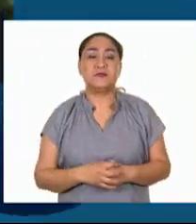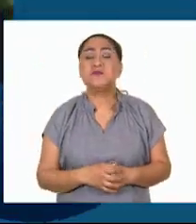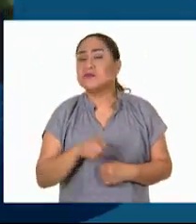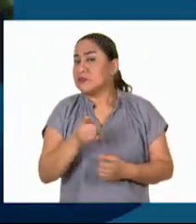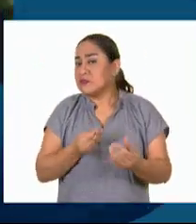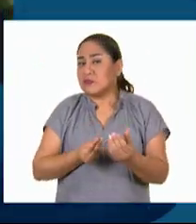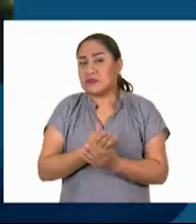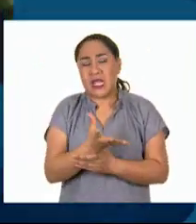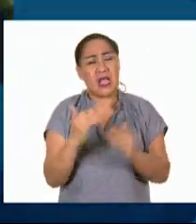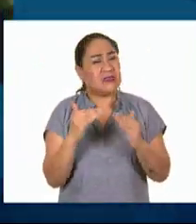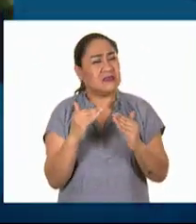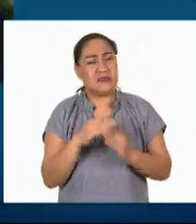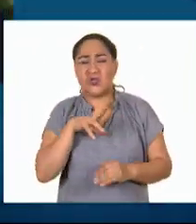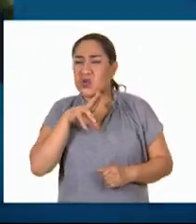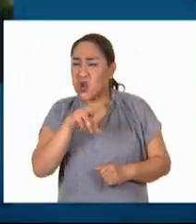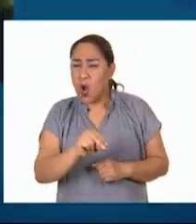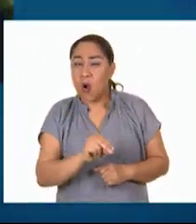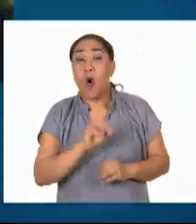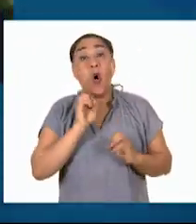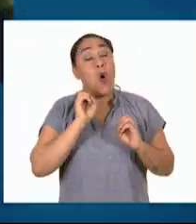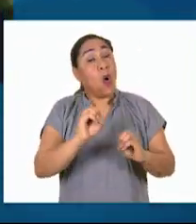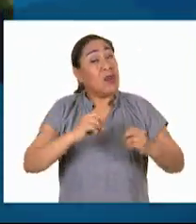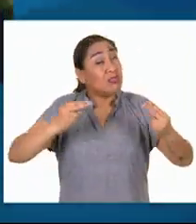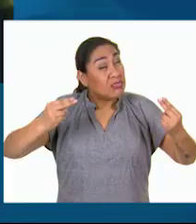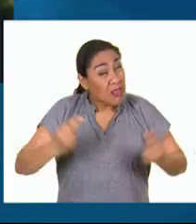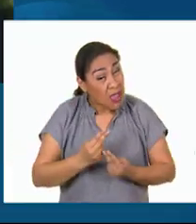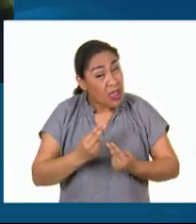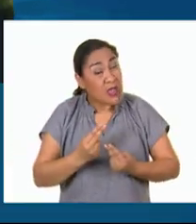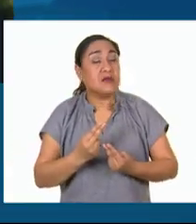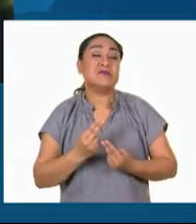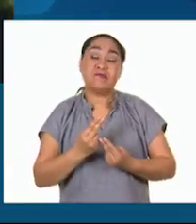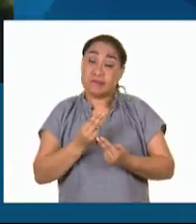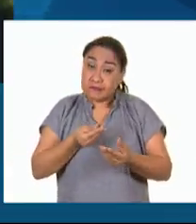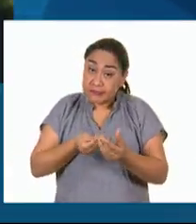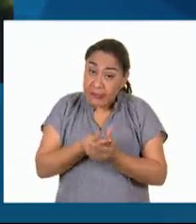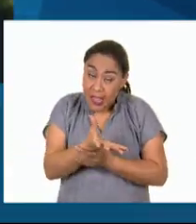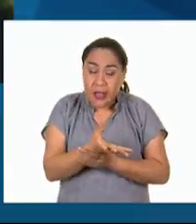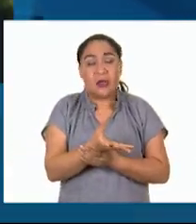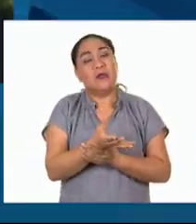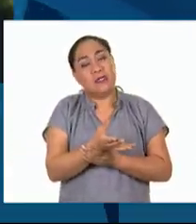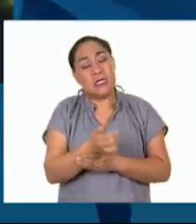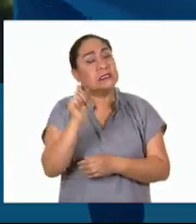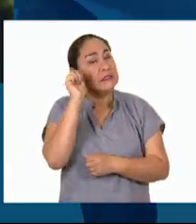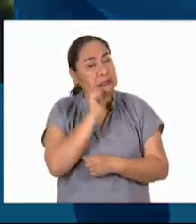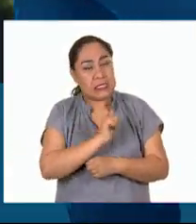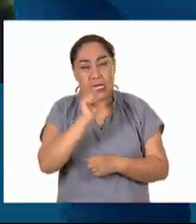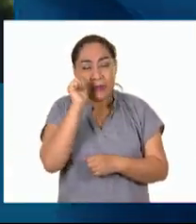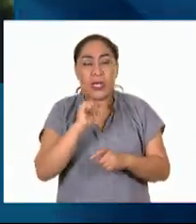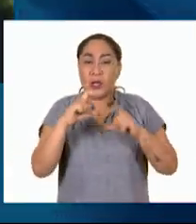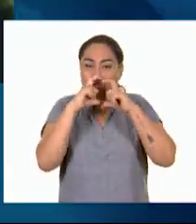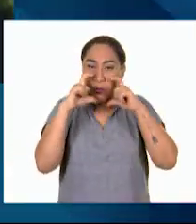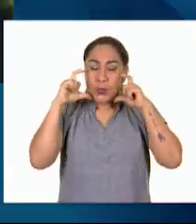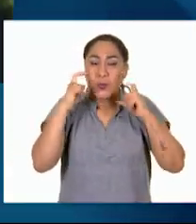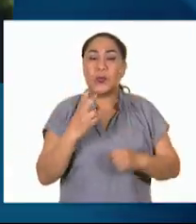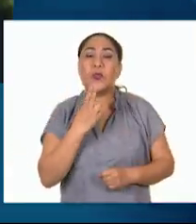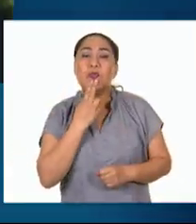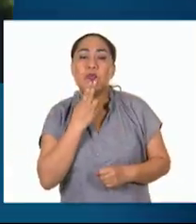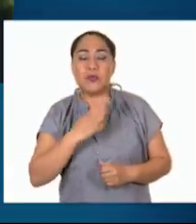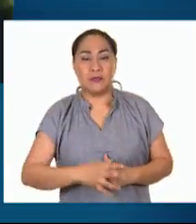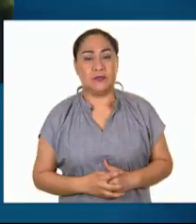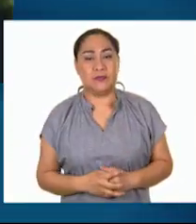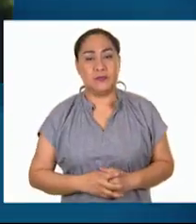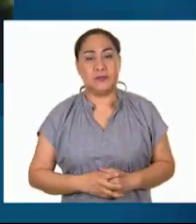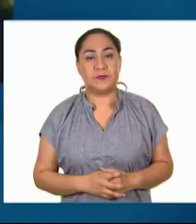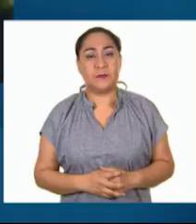no salir de casa a menos que sea muy necesario. Si lo haces, utiliza el